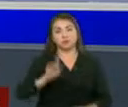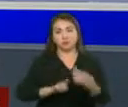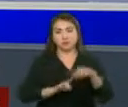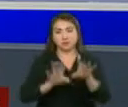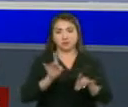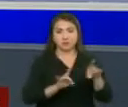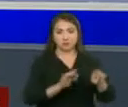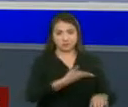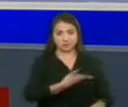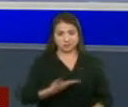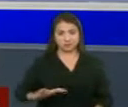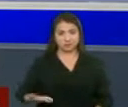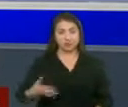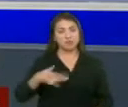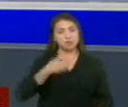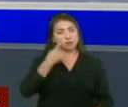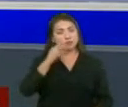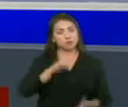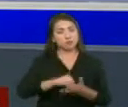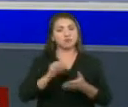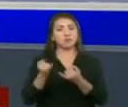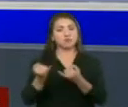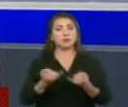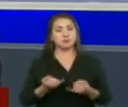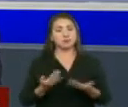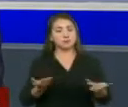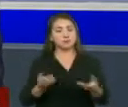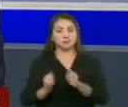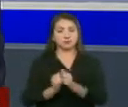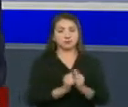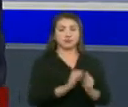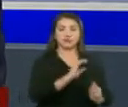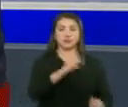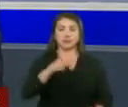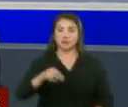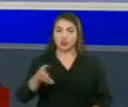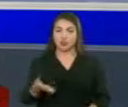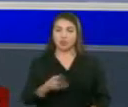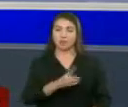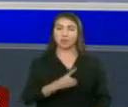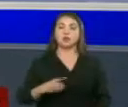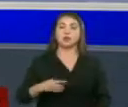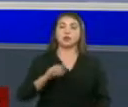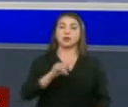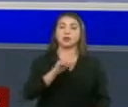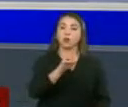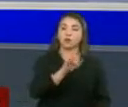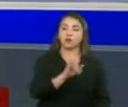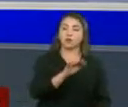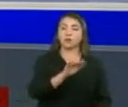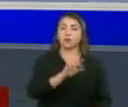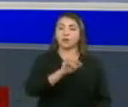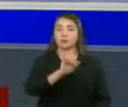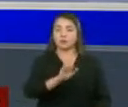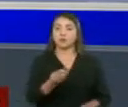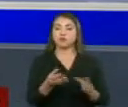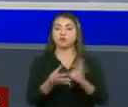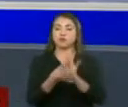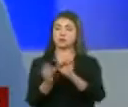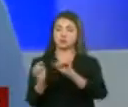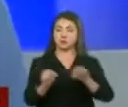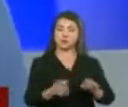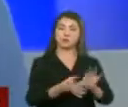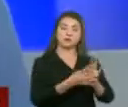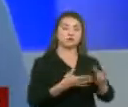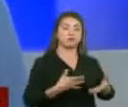elecciones presidenciales. Queremos conocer más detalles de esto y para eso nos acompaña en CNN Prime el diputado de la UDI, Felipe Ward. Diputado, muchas gracias por estar con nosotros. Gracias